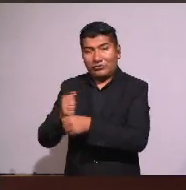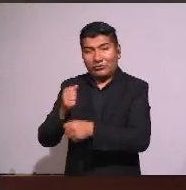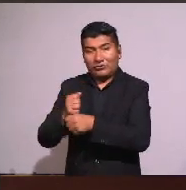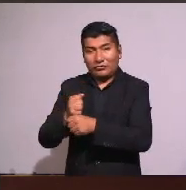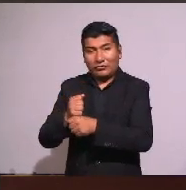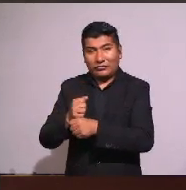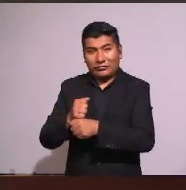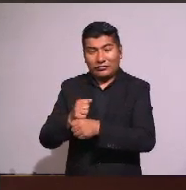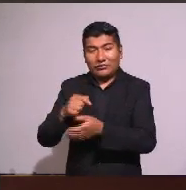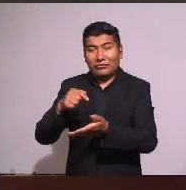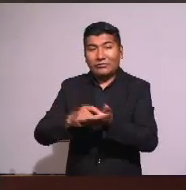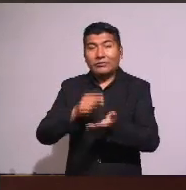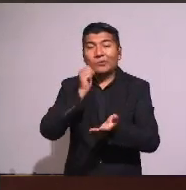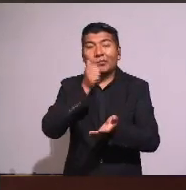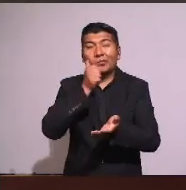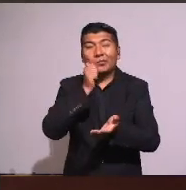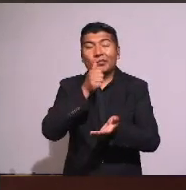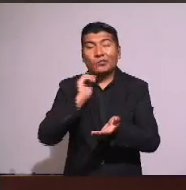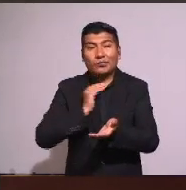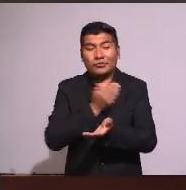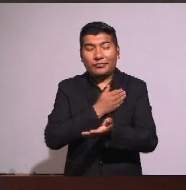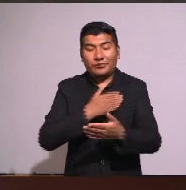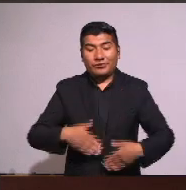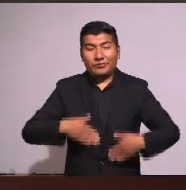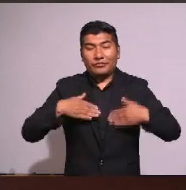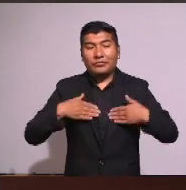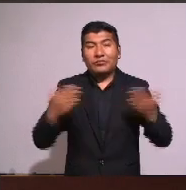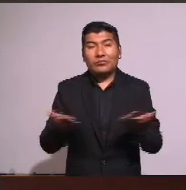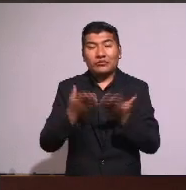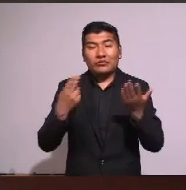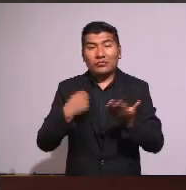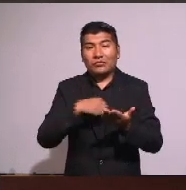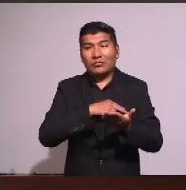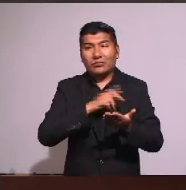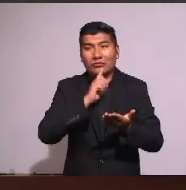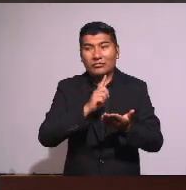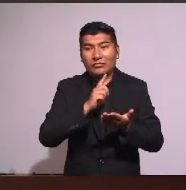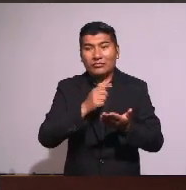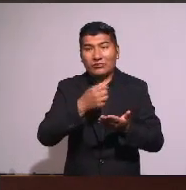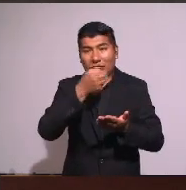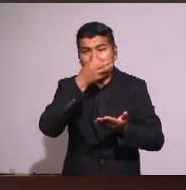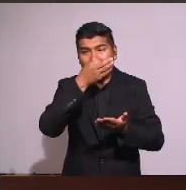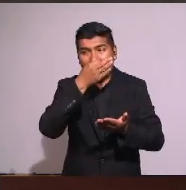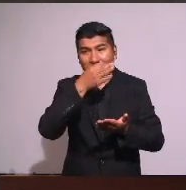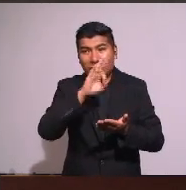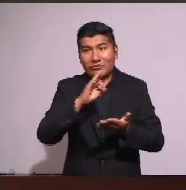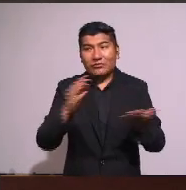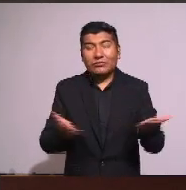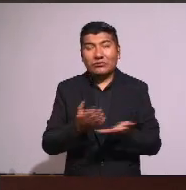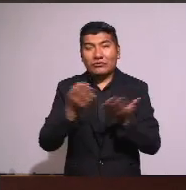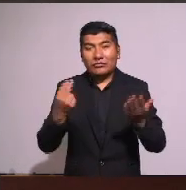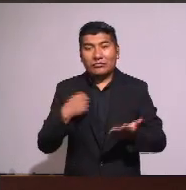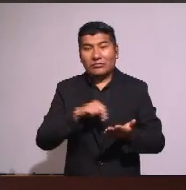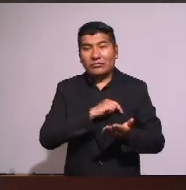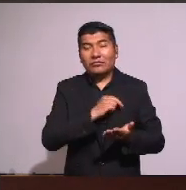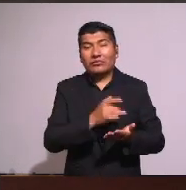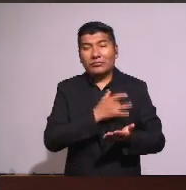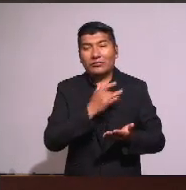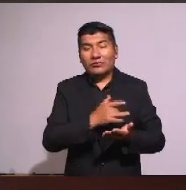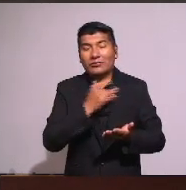se vuelva el diario de nuestra vida donde nos encontramos cercanos, donde nos sentimos